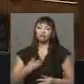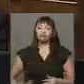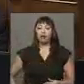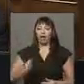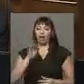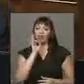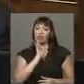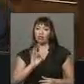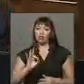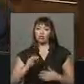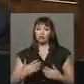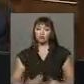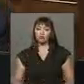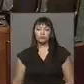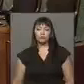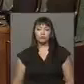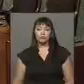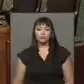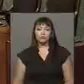dicho.